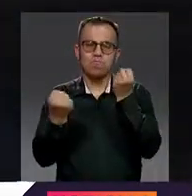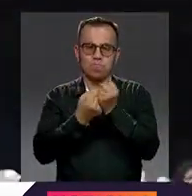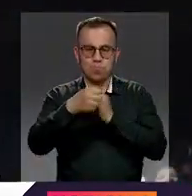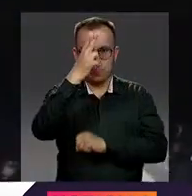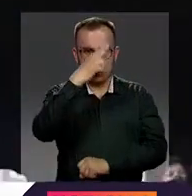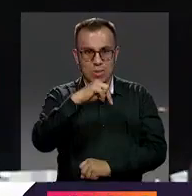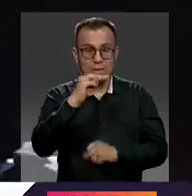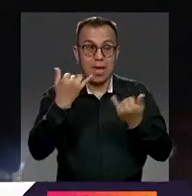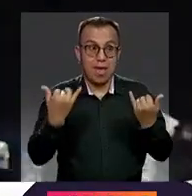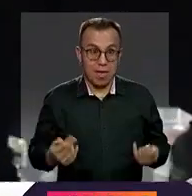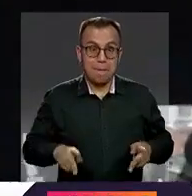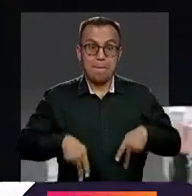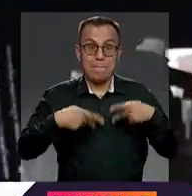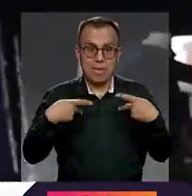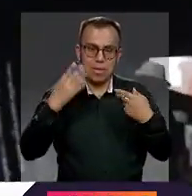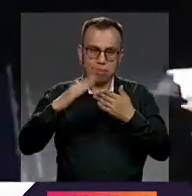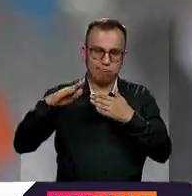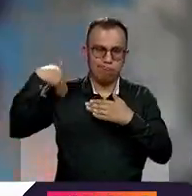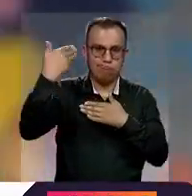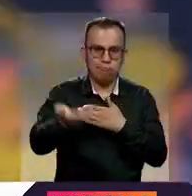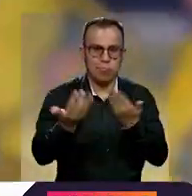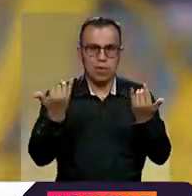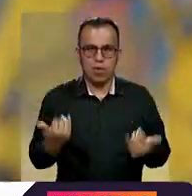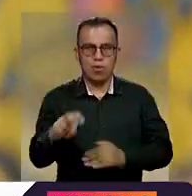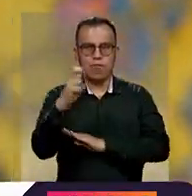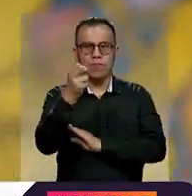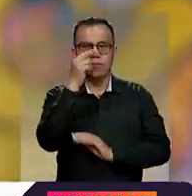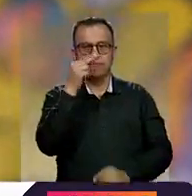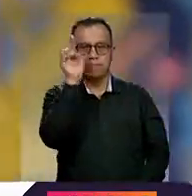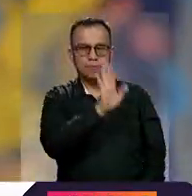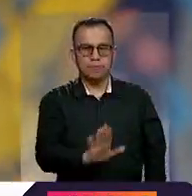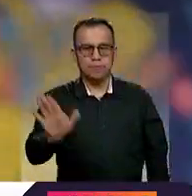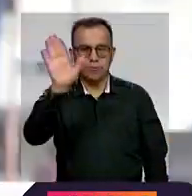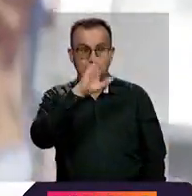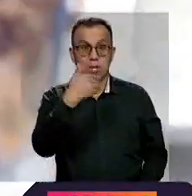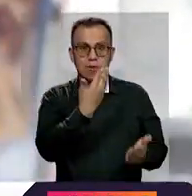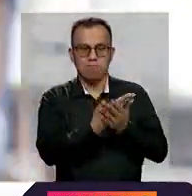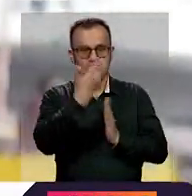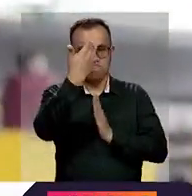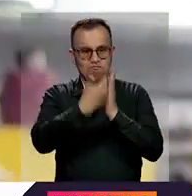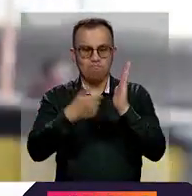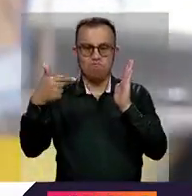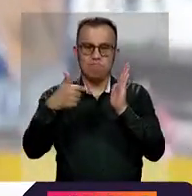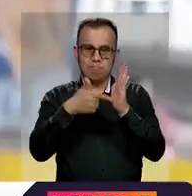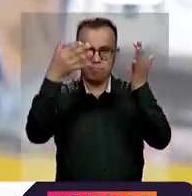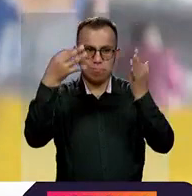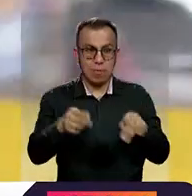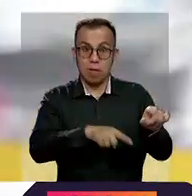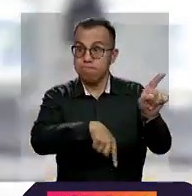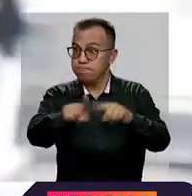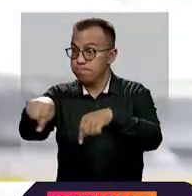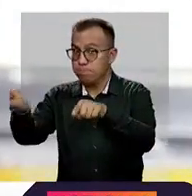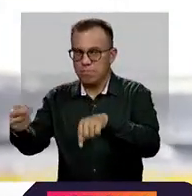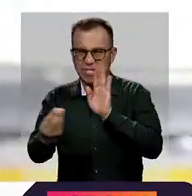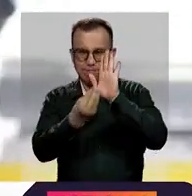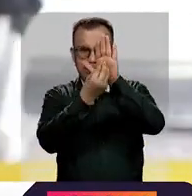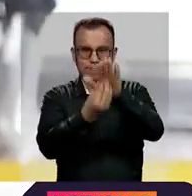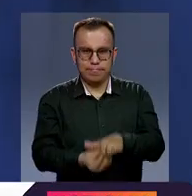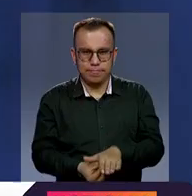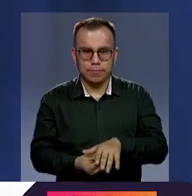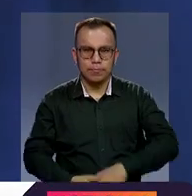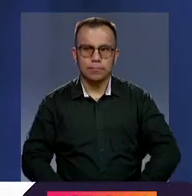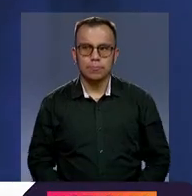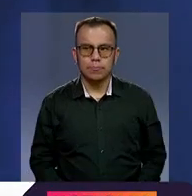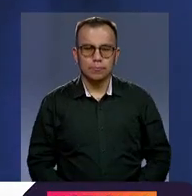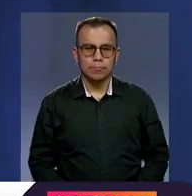hijo en vida y aún después de ella, mientras que la Fiscalía General envió un contundente mensaje a aquellos que generan discriminación.